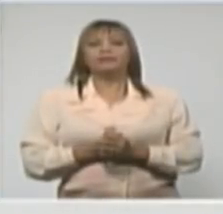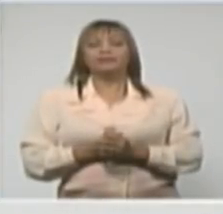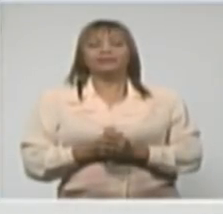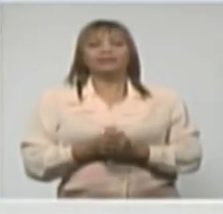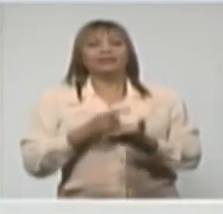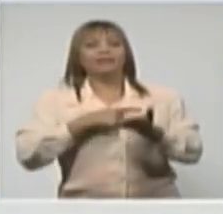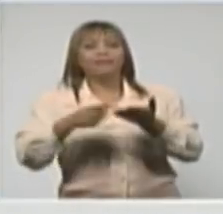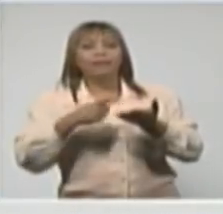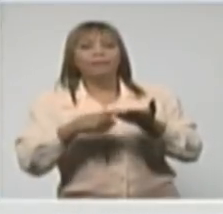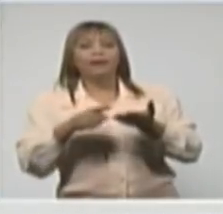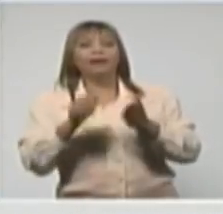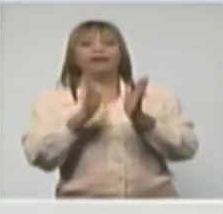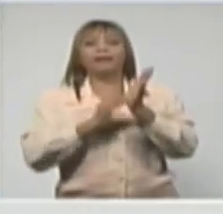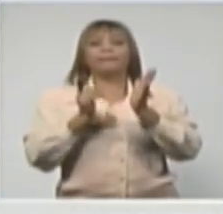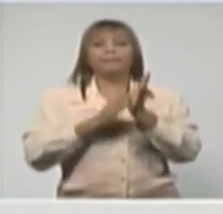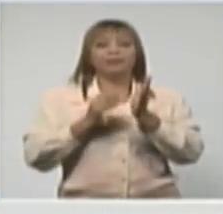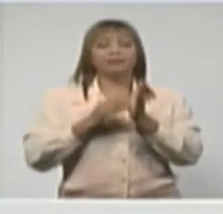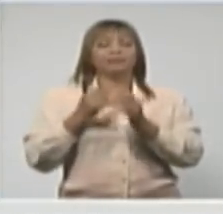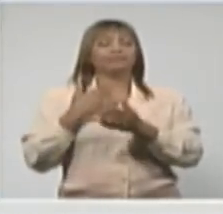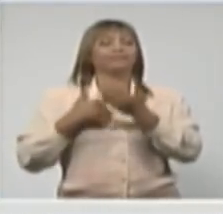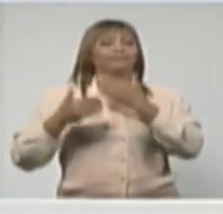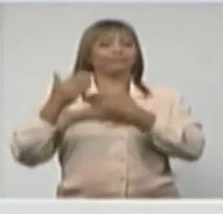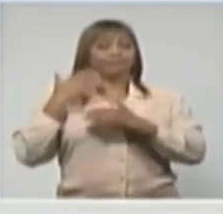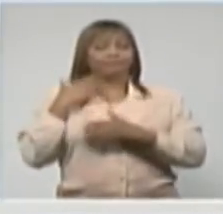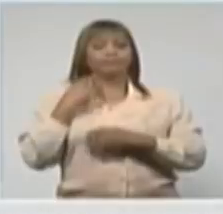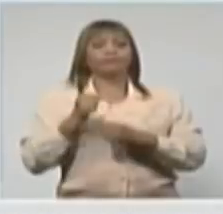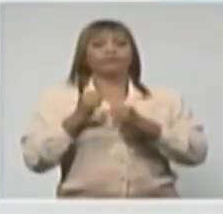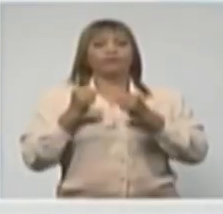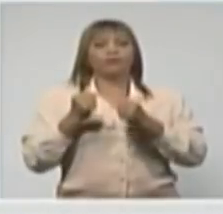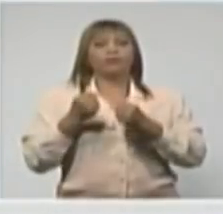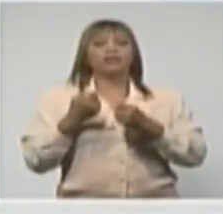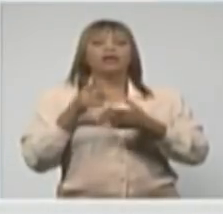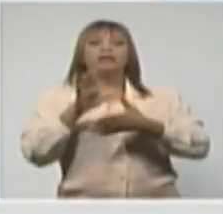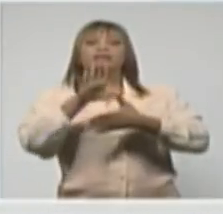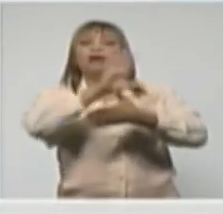últimos meses, pues ya acumula